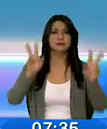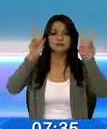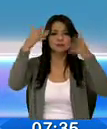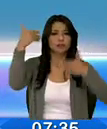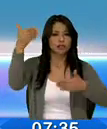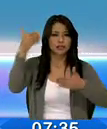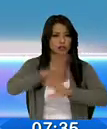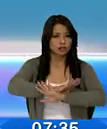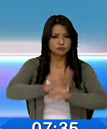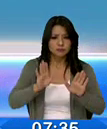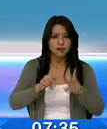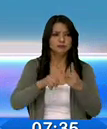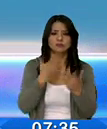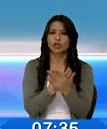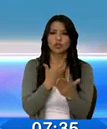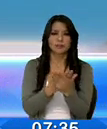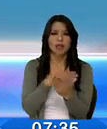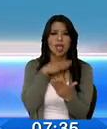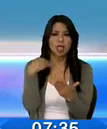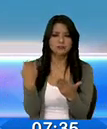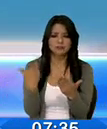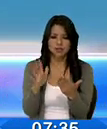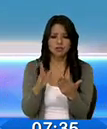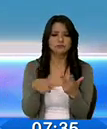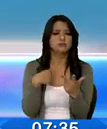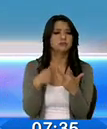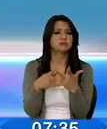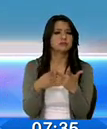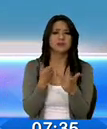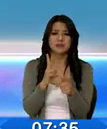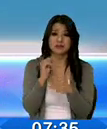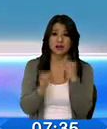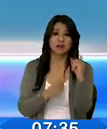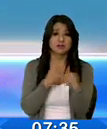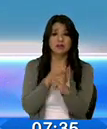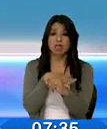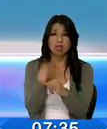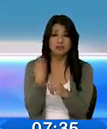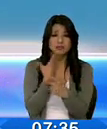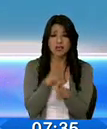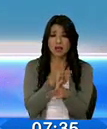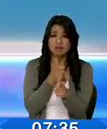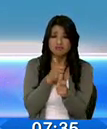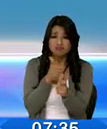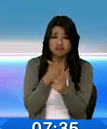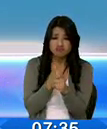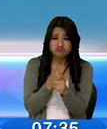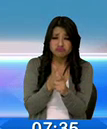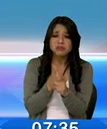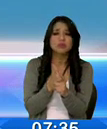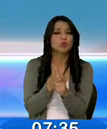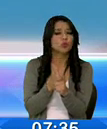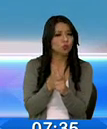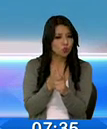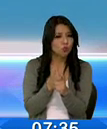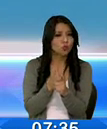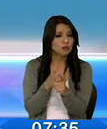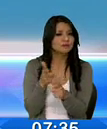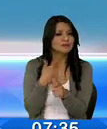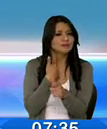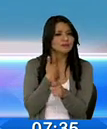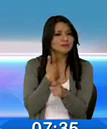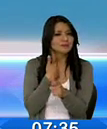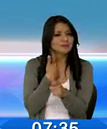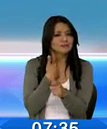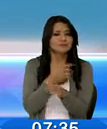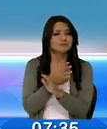el ahogamiento económico y la presión internacional que se está ejerciendo en este momento va a causar